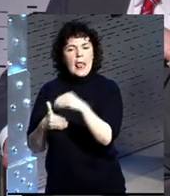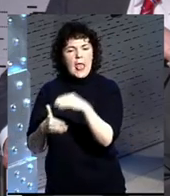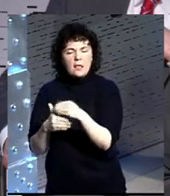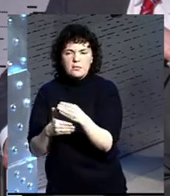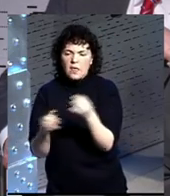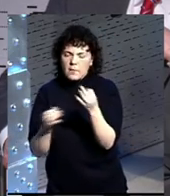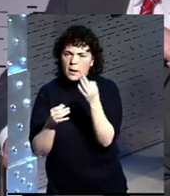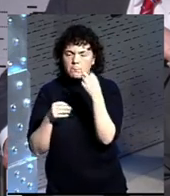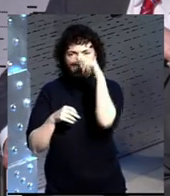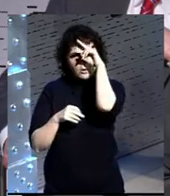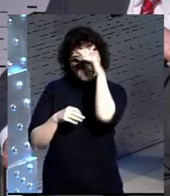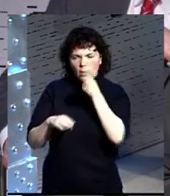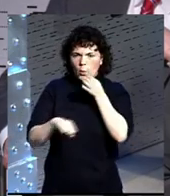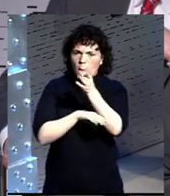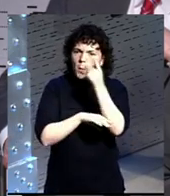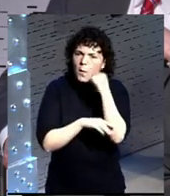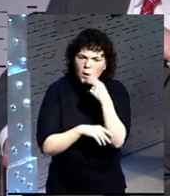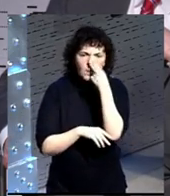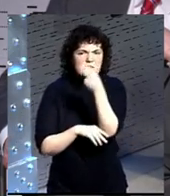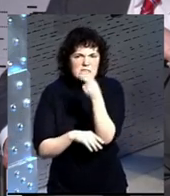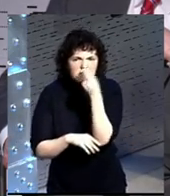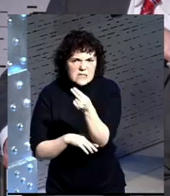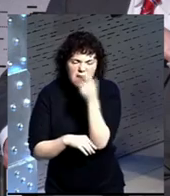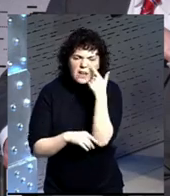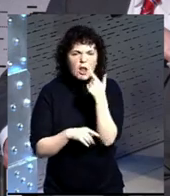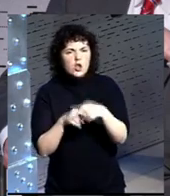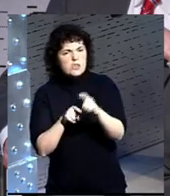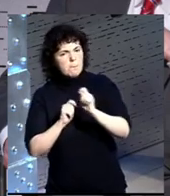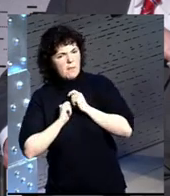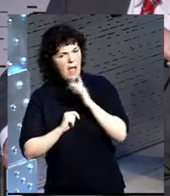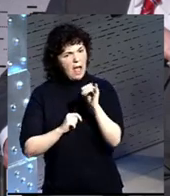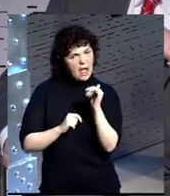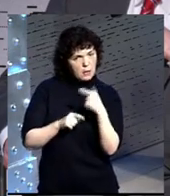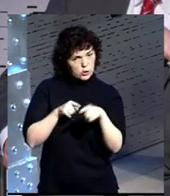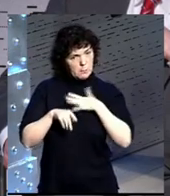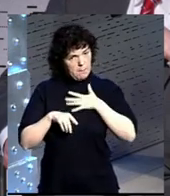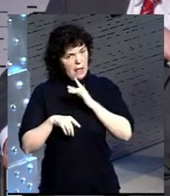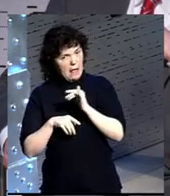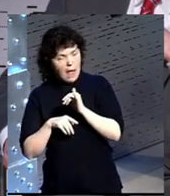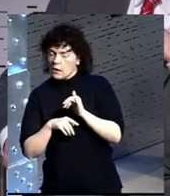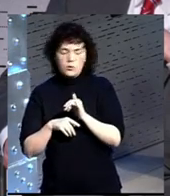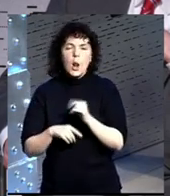tenga que preocupar de ir al banco, de visitar, a ver qué es lo que hay para él, sino que sea la entidad financiera que se